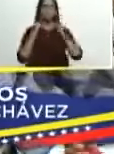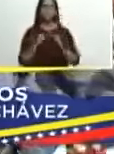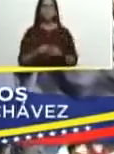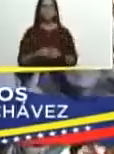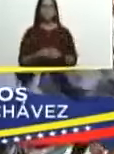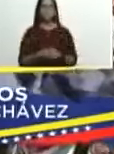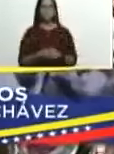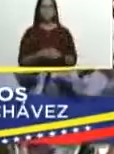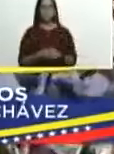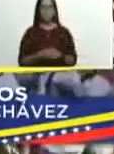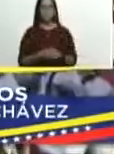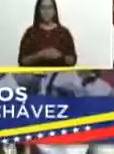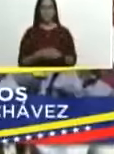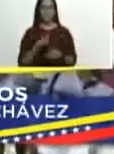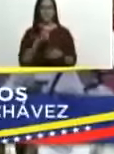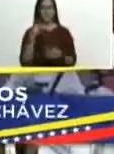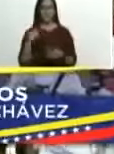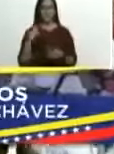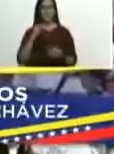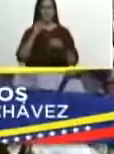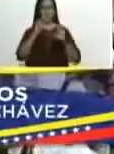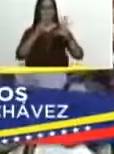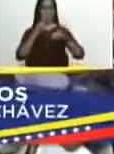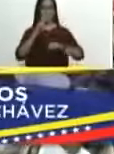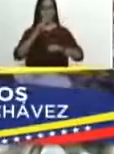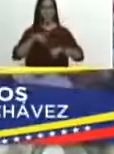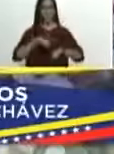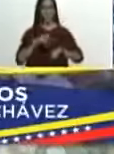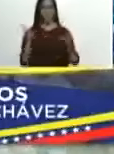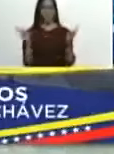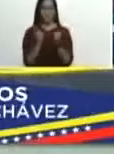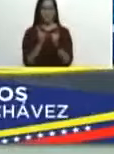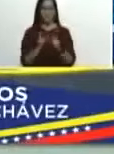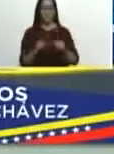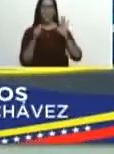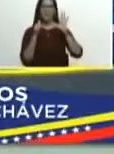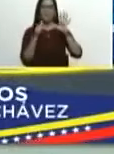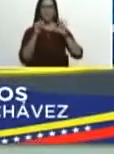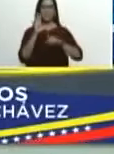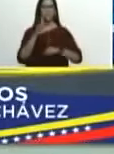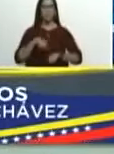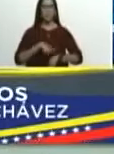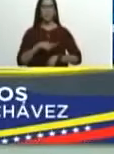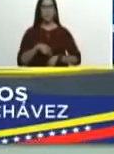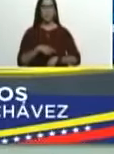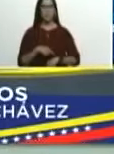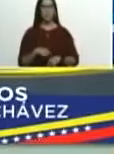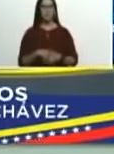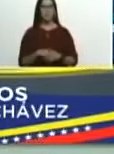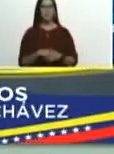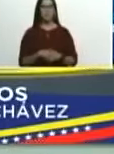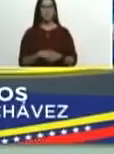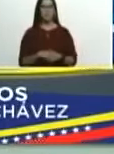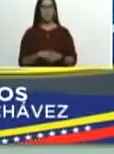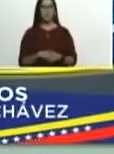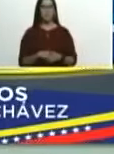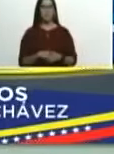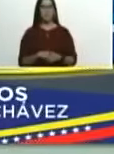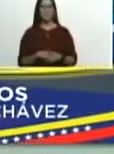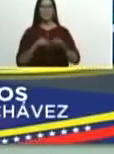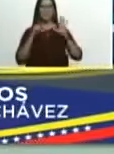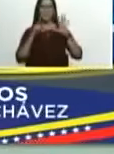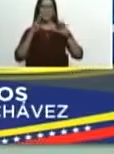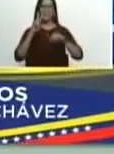Entonces no tienen 72 horas. Le rebajo el plazo a 65 horas. 72 horas tengo yo